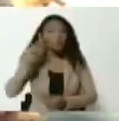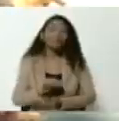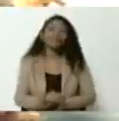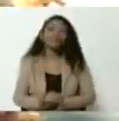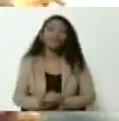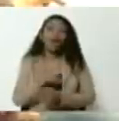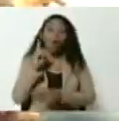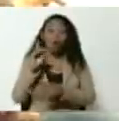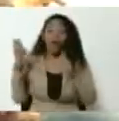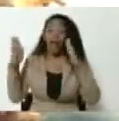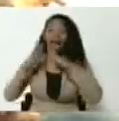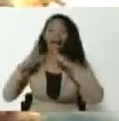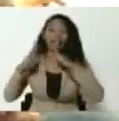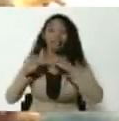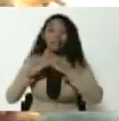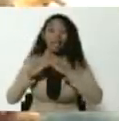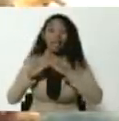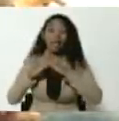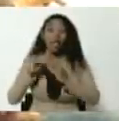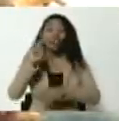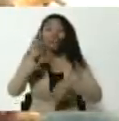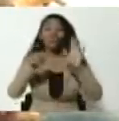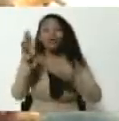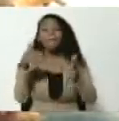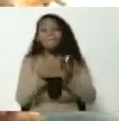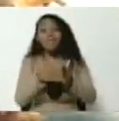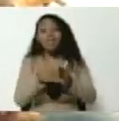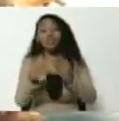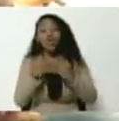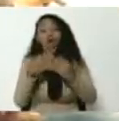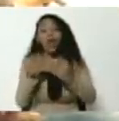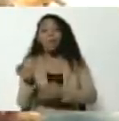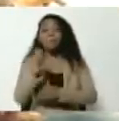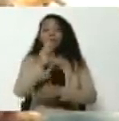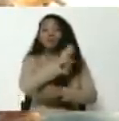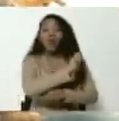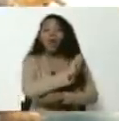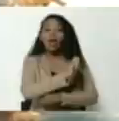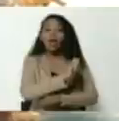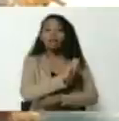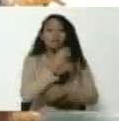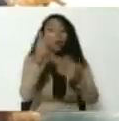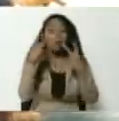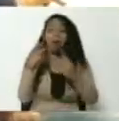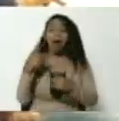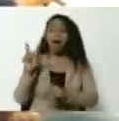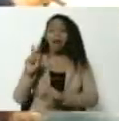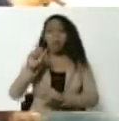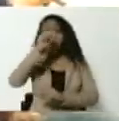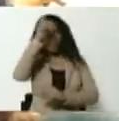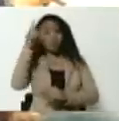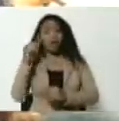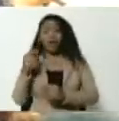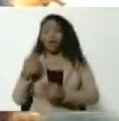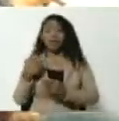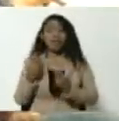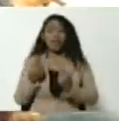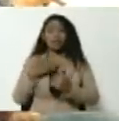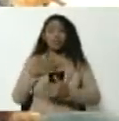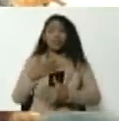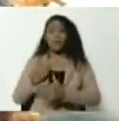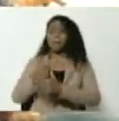una residencia de 12 mil dólares mensuales. No me vengan con el cuento que es que Leopoldo López tiene plata de cuna.